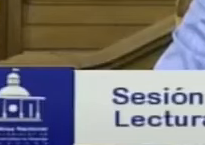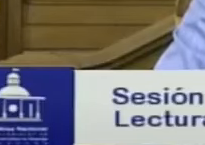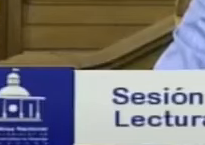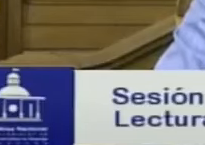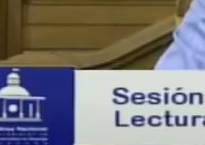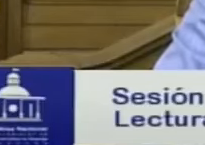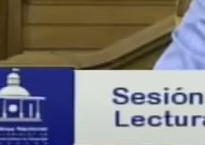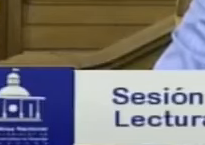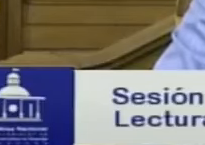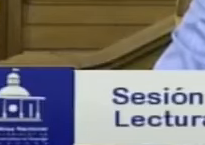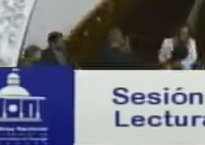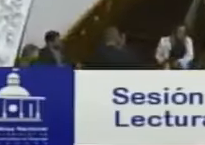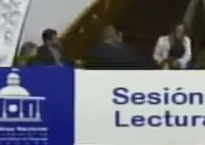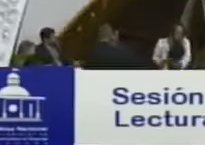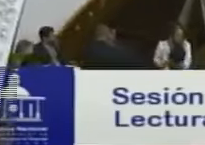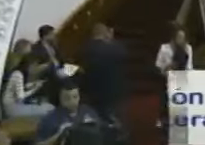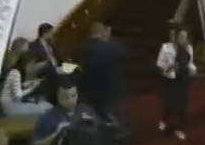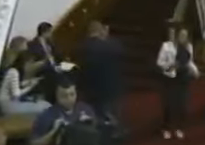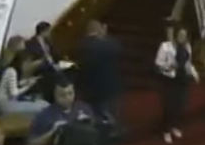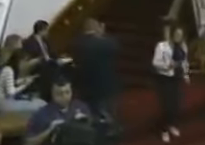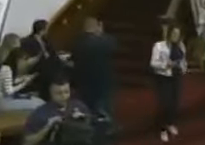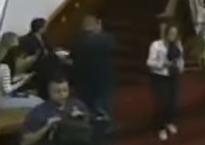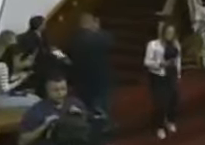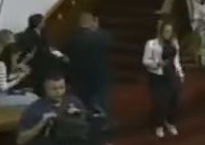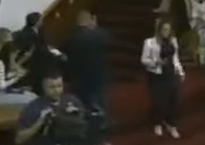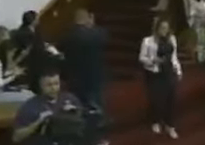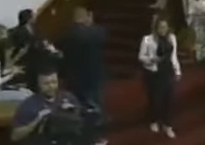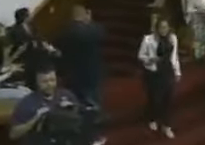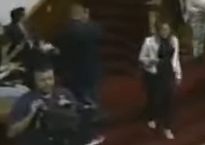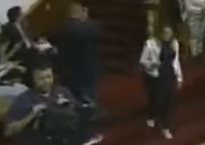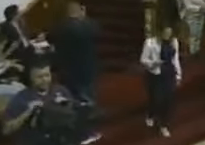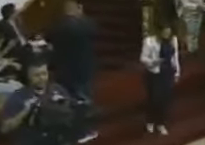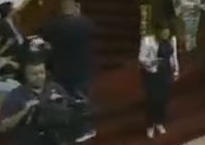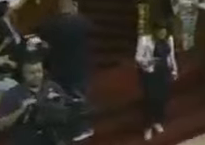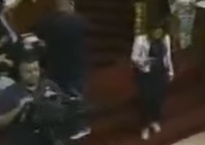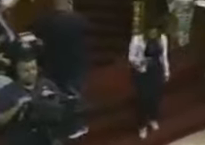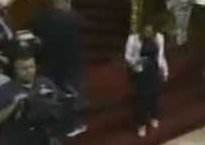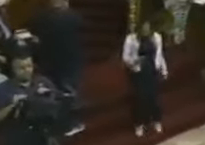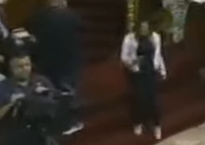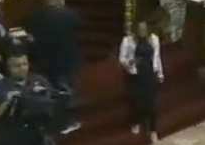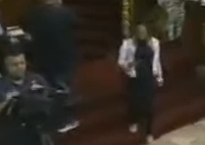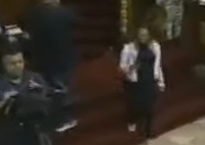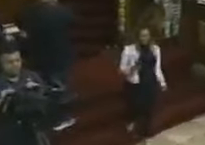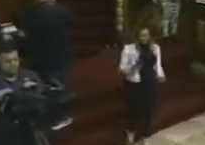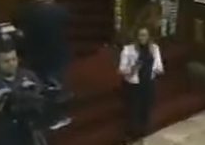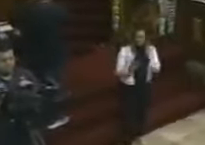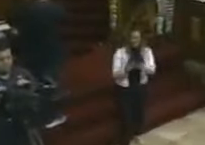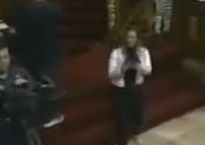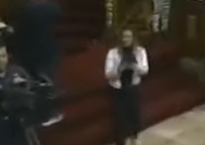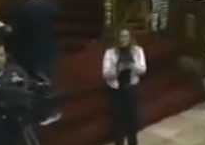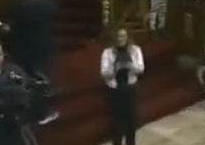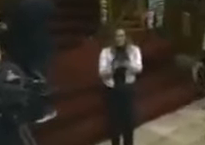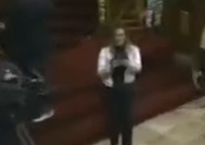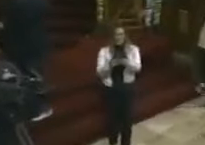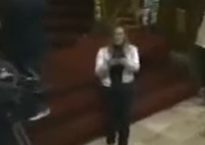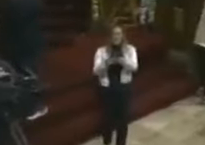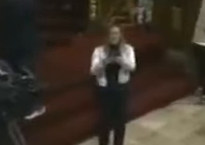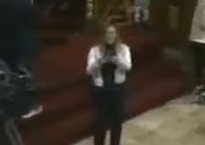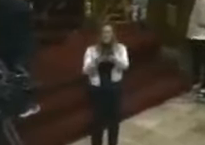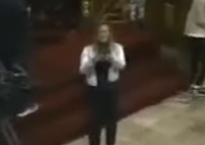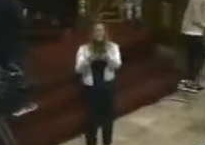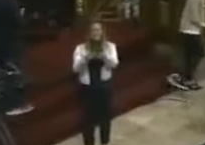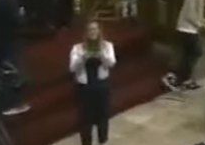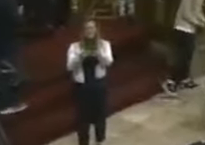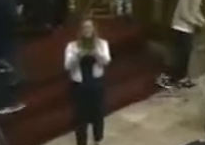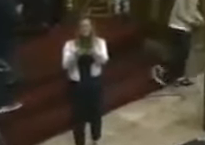unanimidad. Segundo, proyecto de acuerdo de apoyo y reconocimiento al gobierno de la República Popular China bajo el principio de